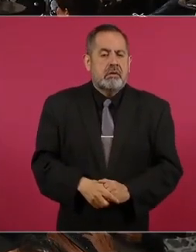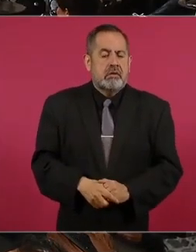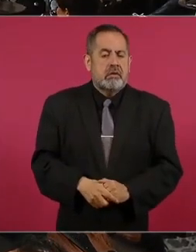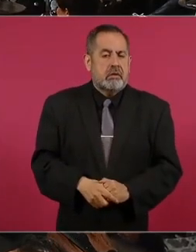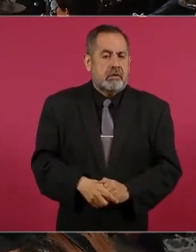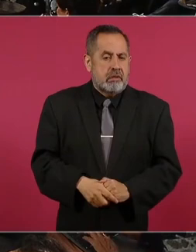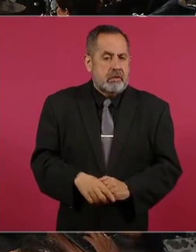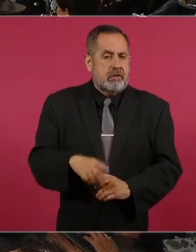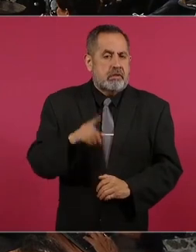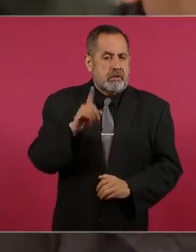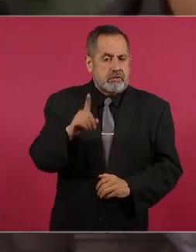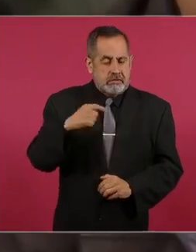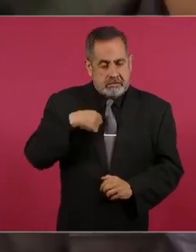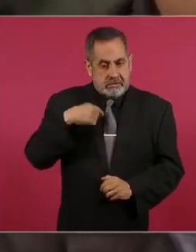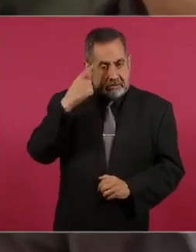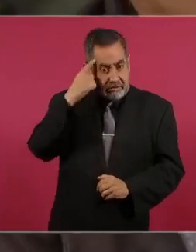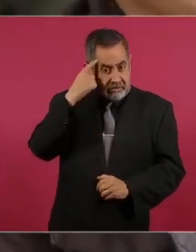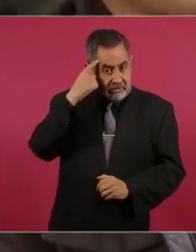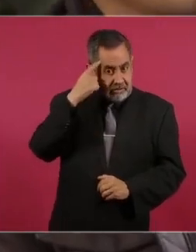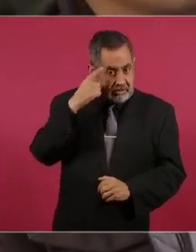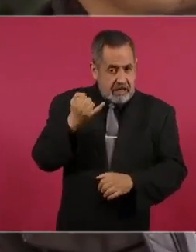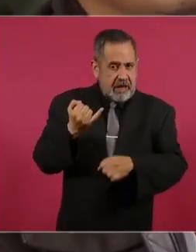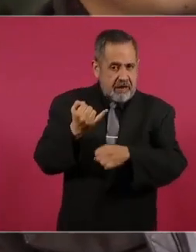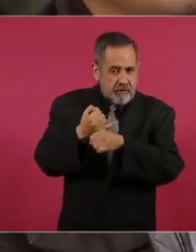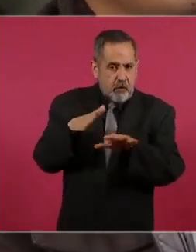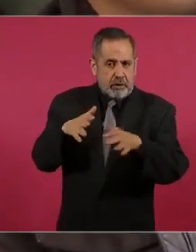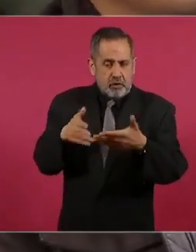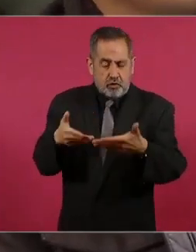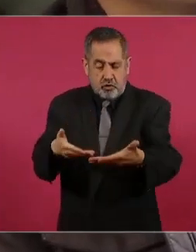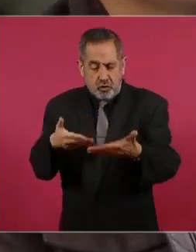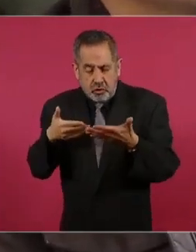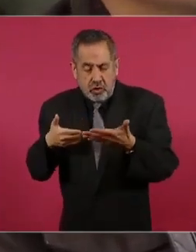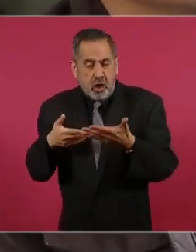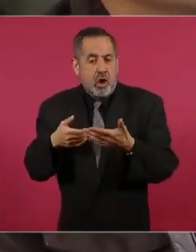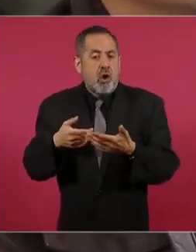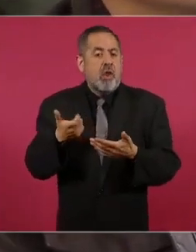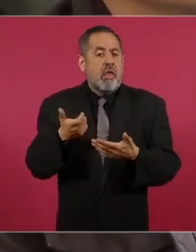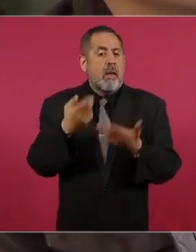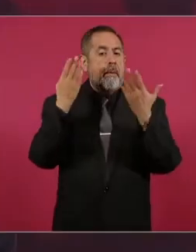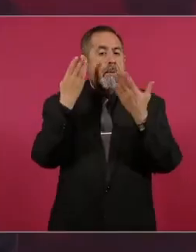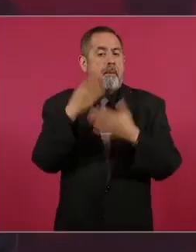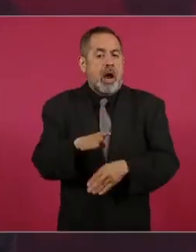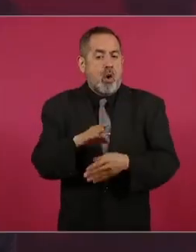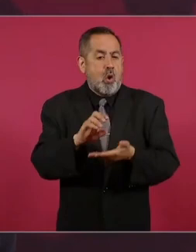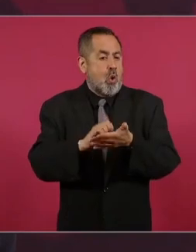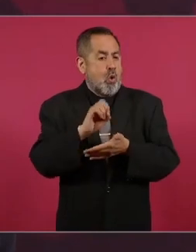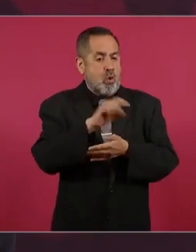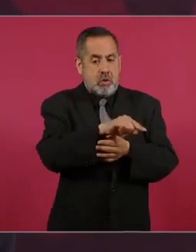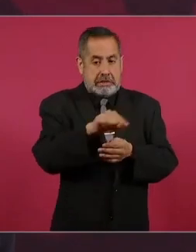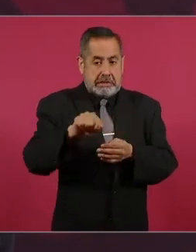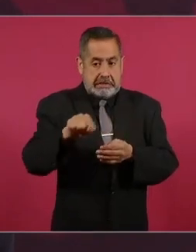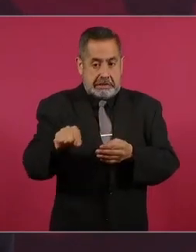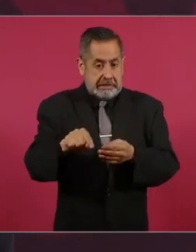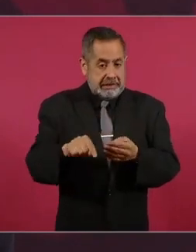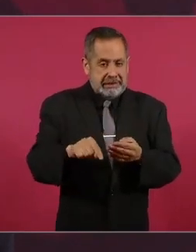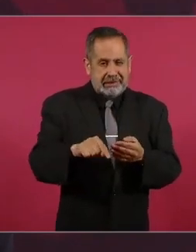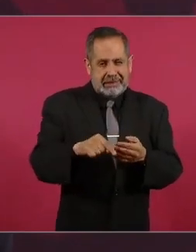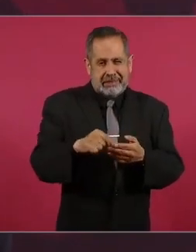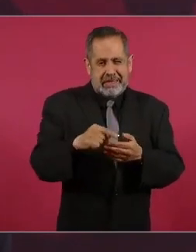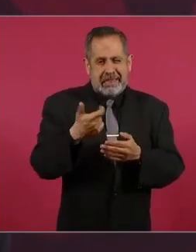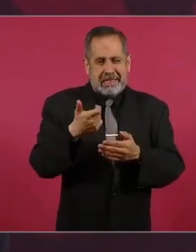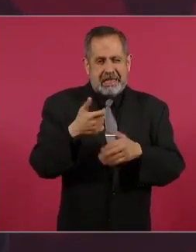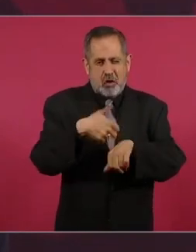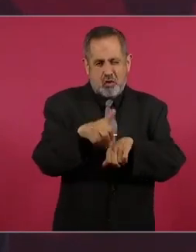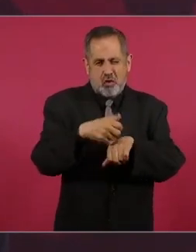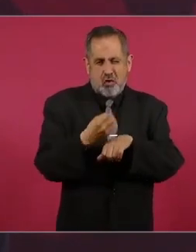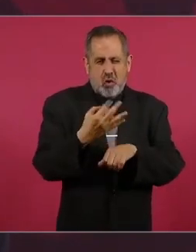Vamos a analizar la información de las cuentas que